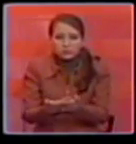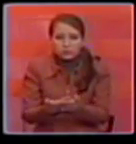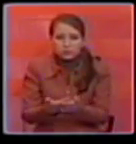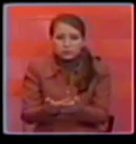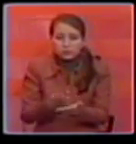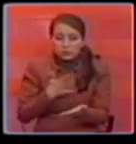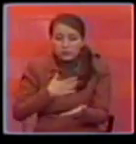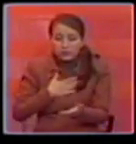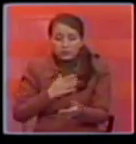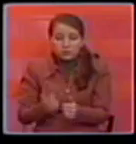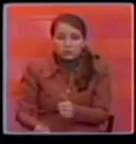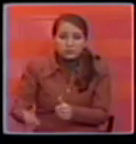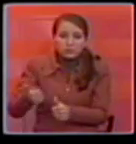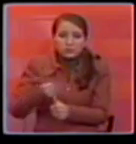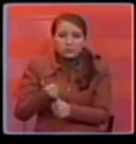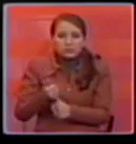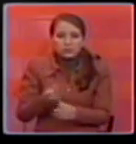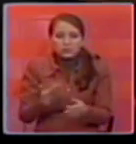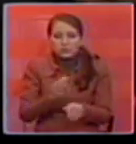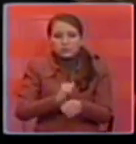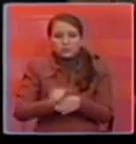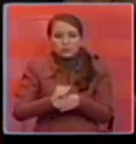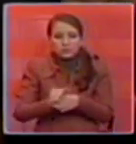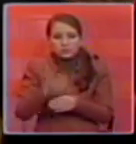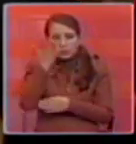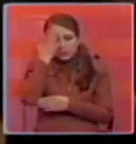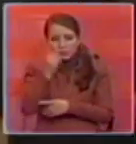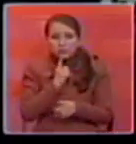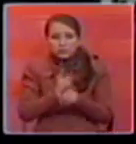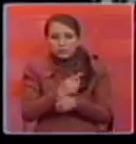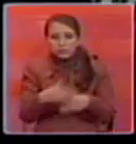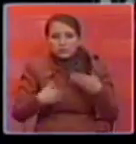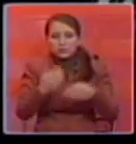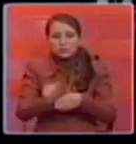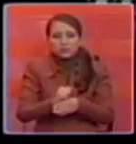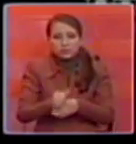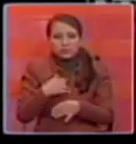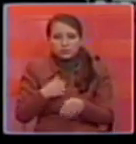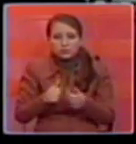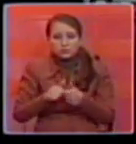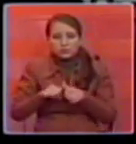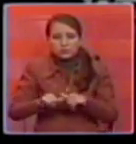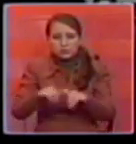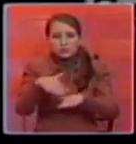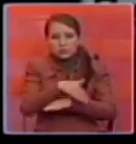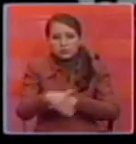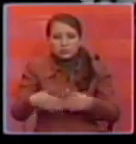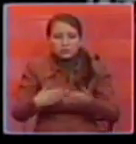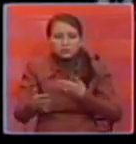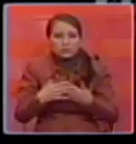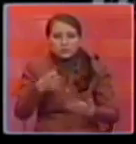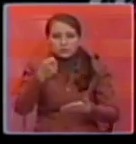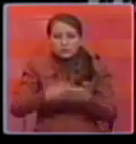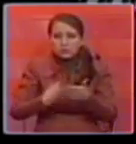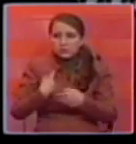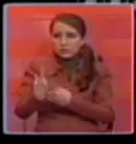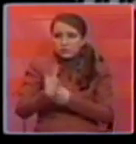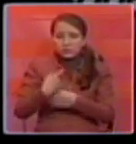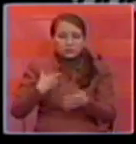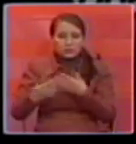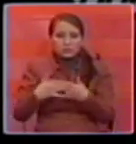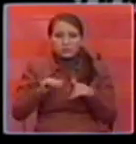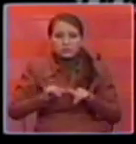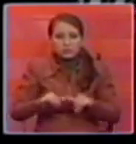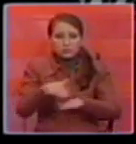mi lugar, se vaya preparando, porque eso también es un proceso. Yo seguiré en las calles. Sea la sanción que a mí me ponga,